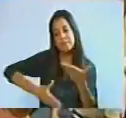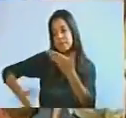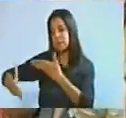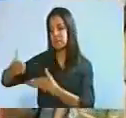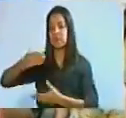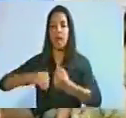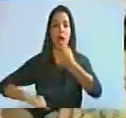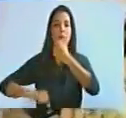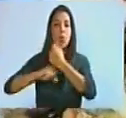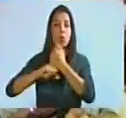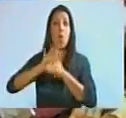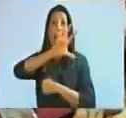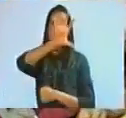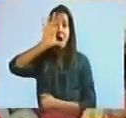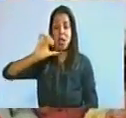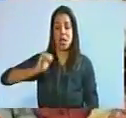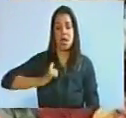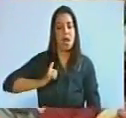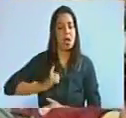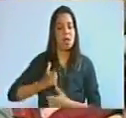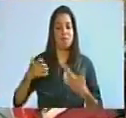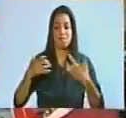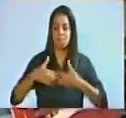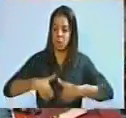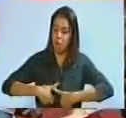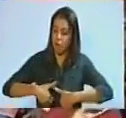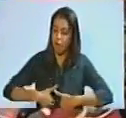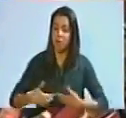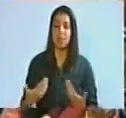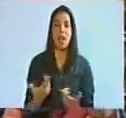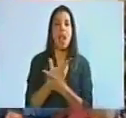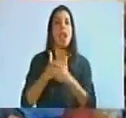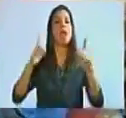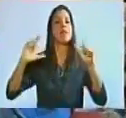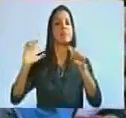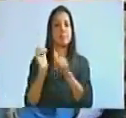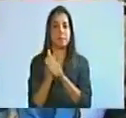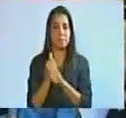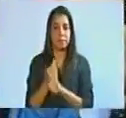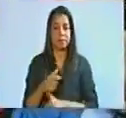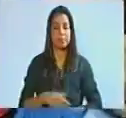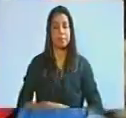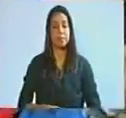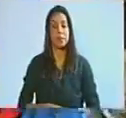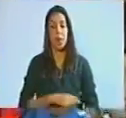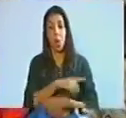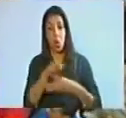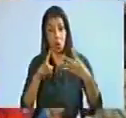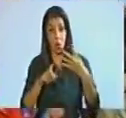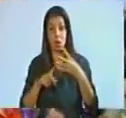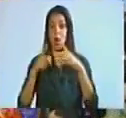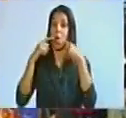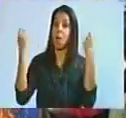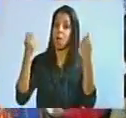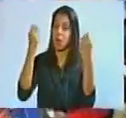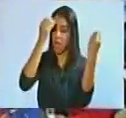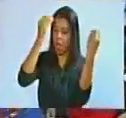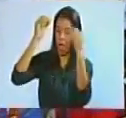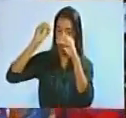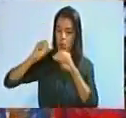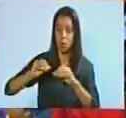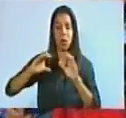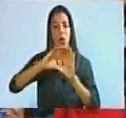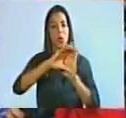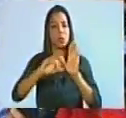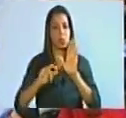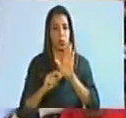su emancipación y el bienestar de la humanidad. Cuarto, publíquese el presente acuerdo constituyente